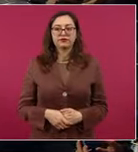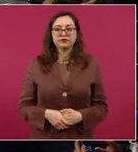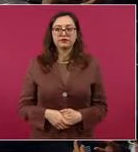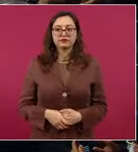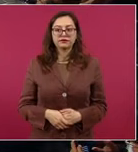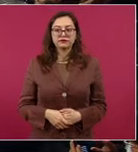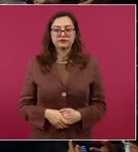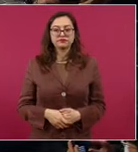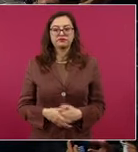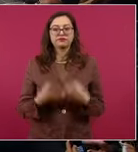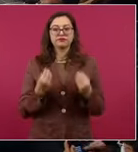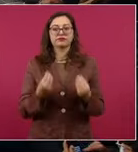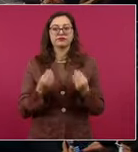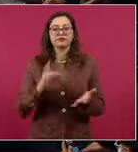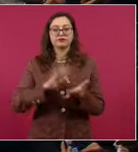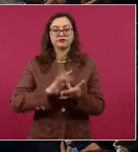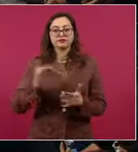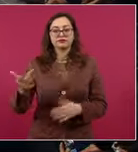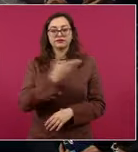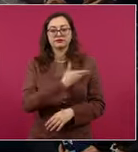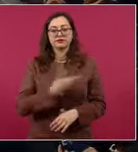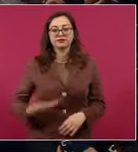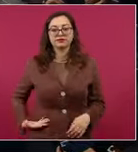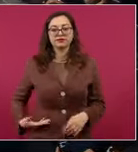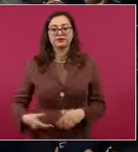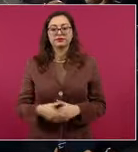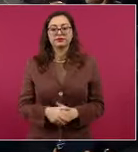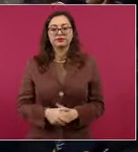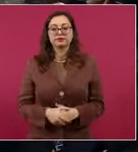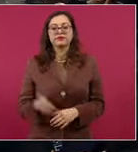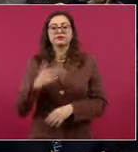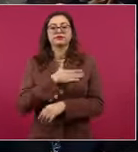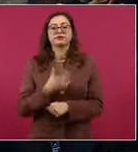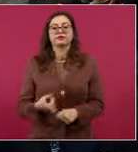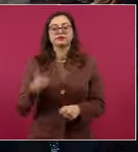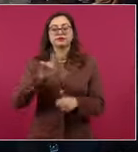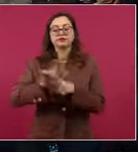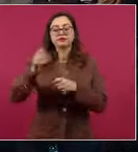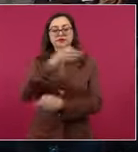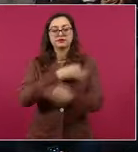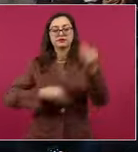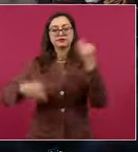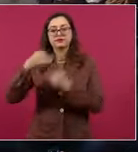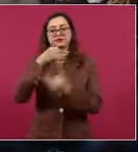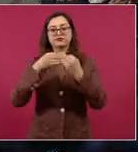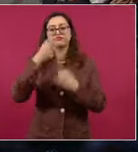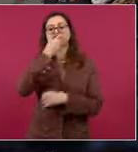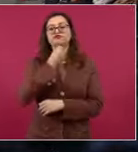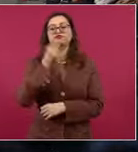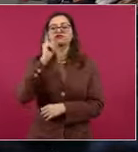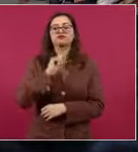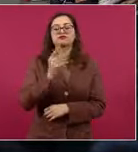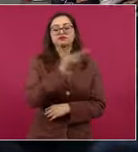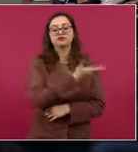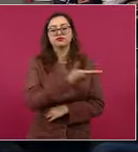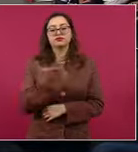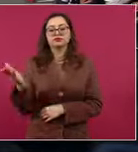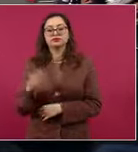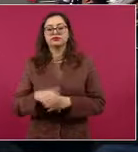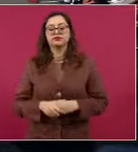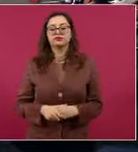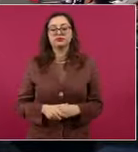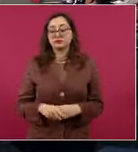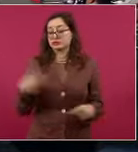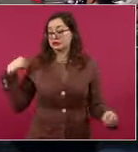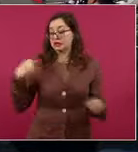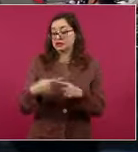Muchas gracias, presidente. Buenos días a todas y a todos. Esta es la sección ¿Quién es quién? En las mentiras de